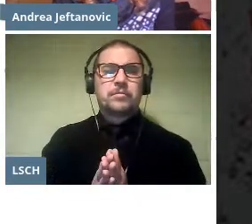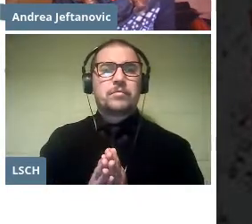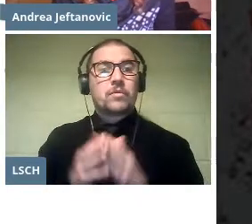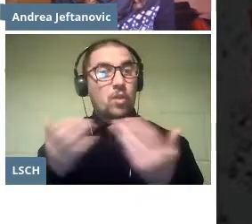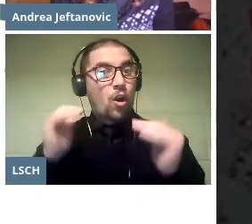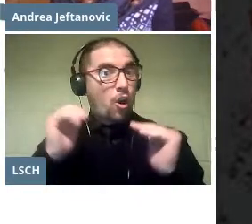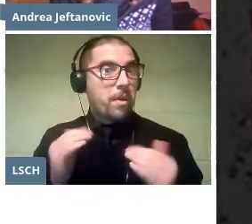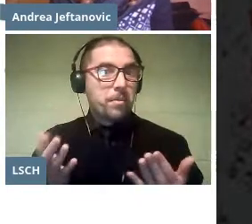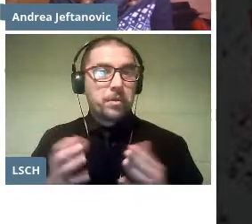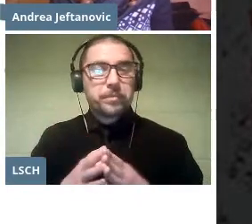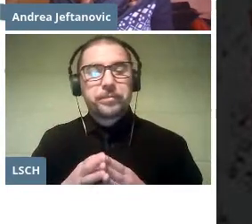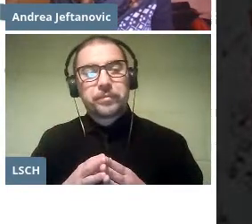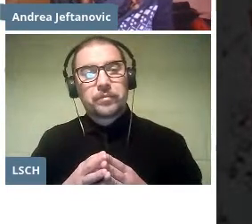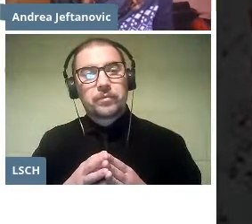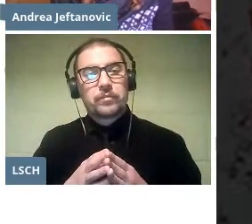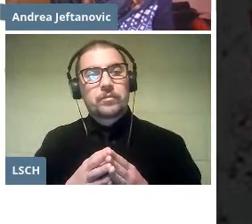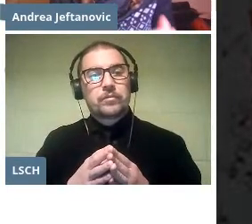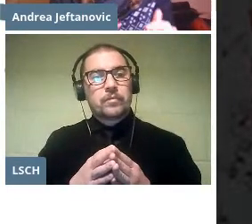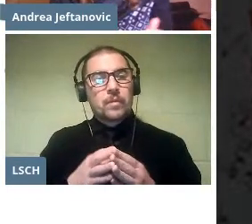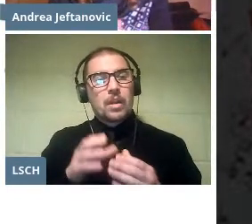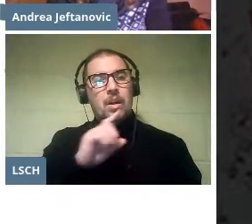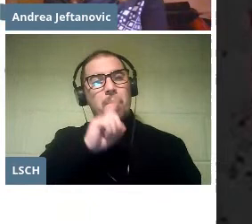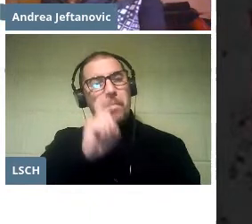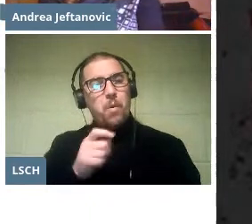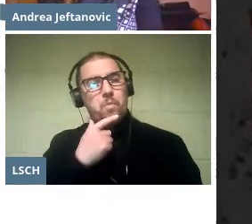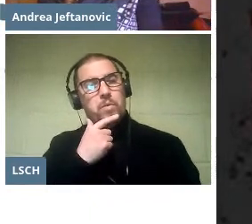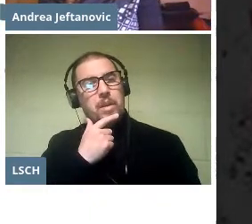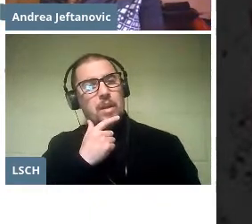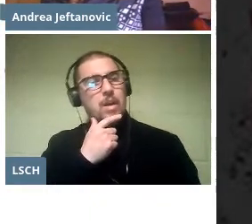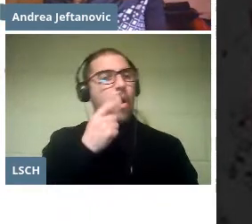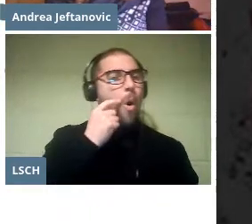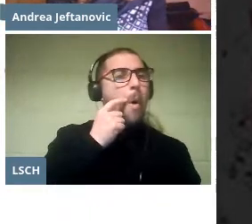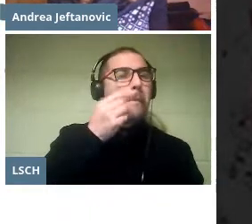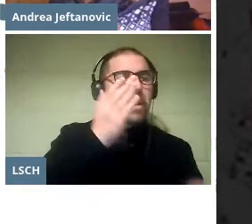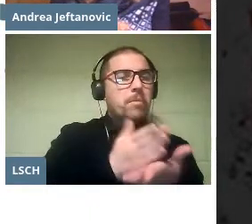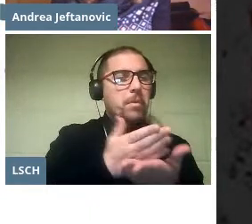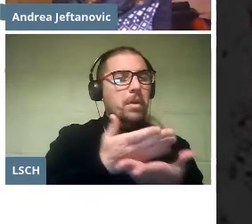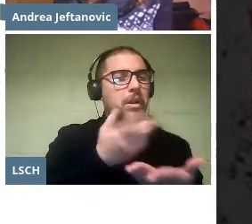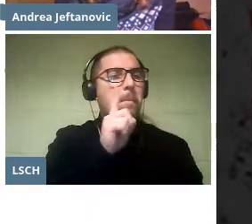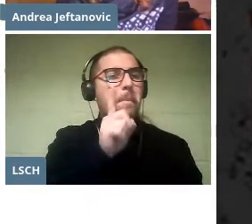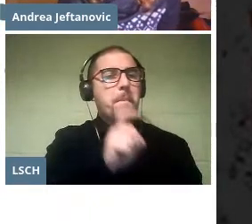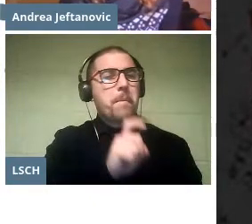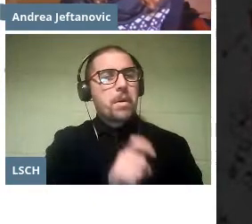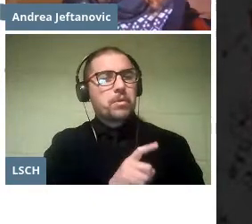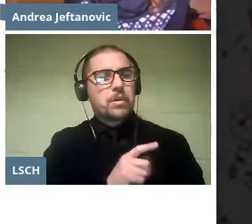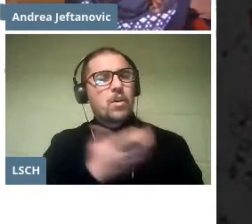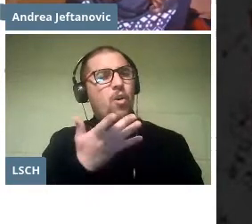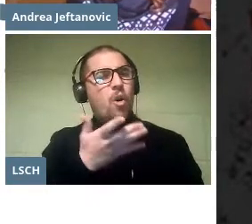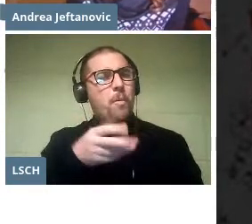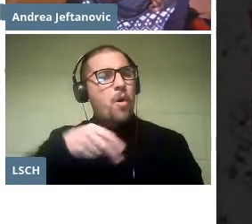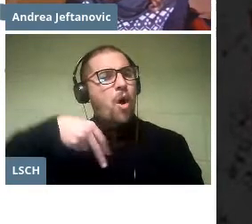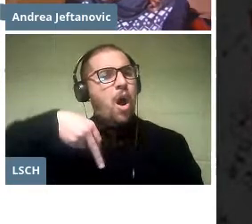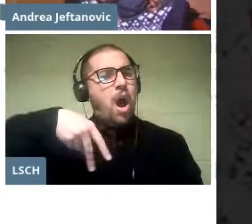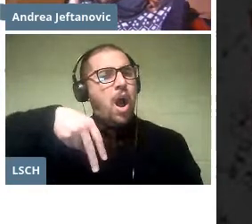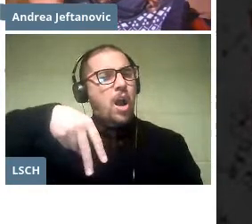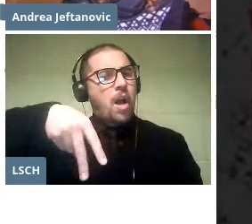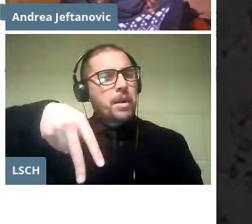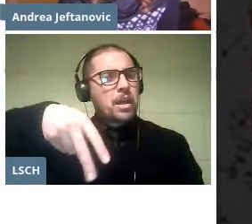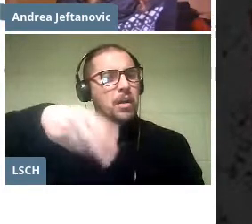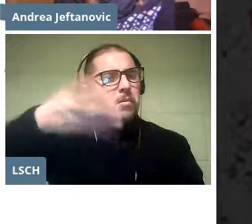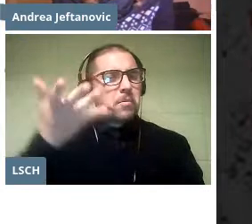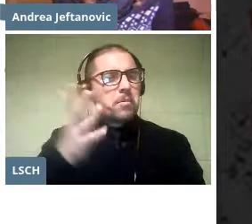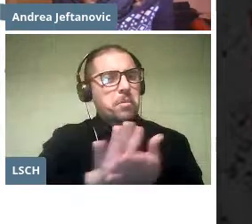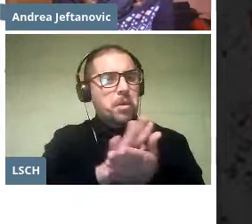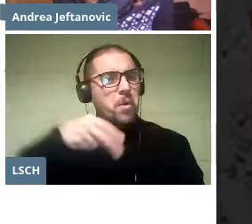mismo tiempo, elabora interrogantes a un nivel más pragmático. ¿Cómo camina, por ejemplo, una